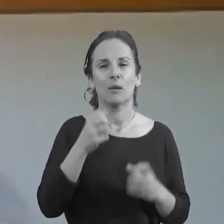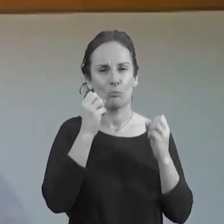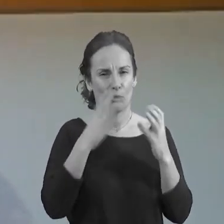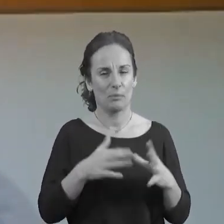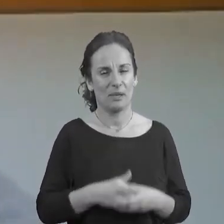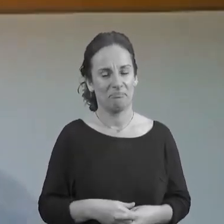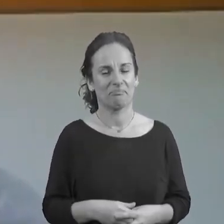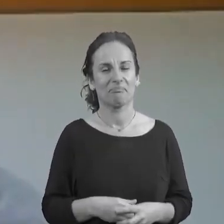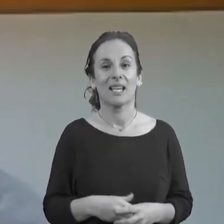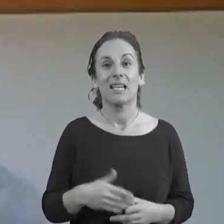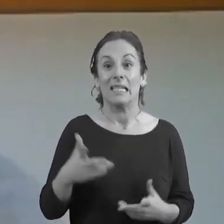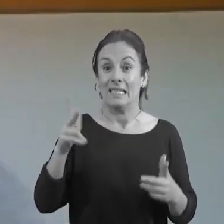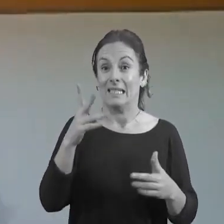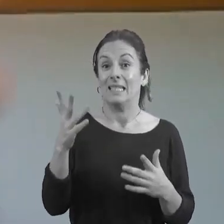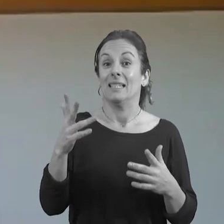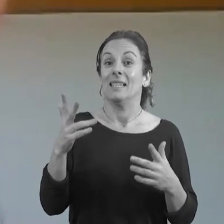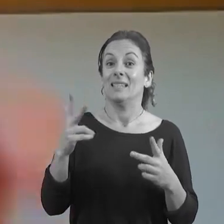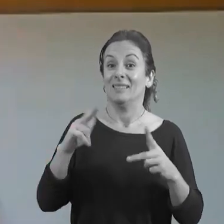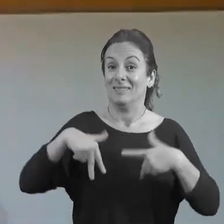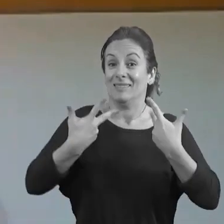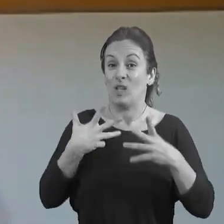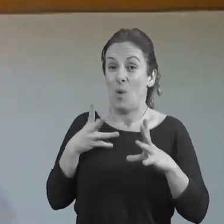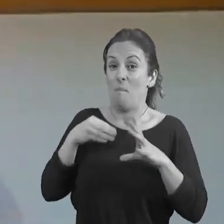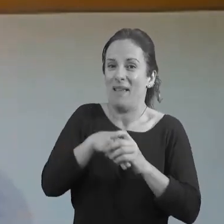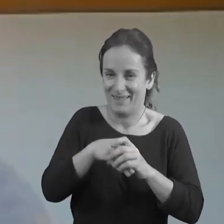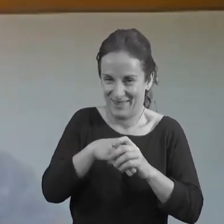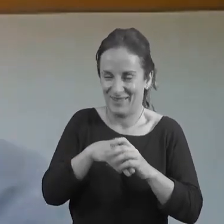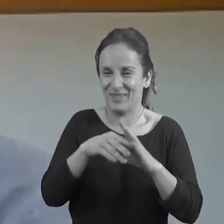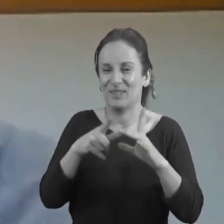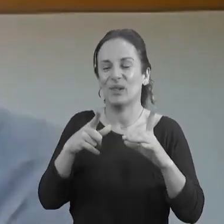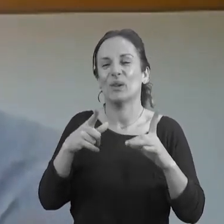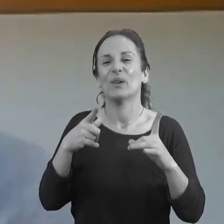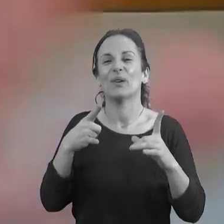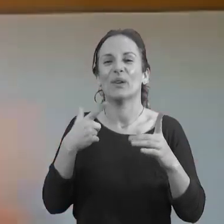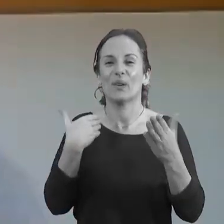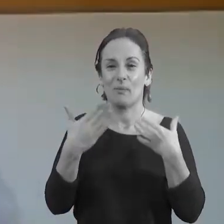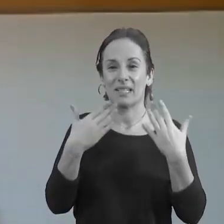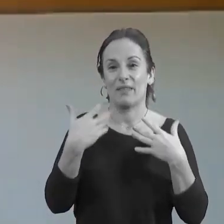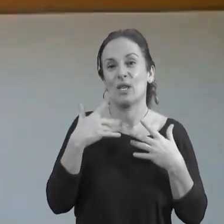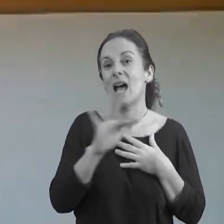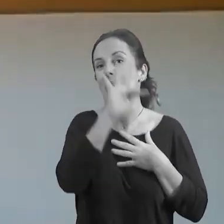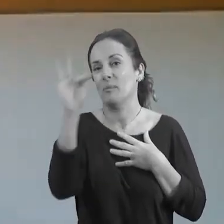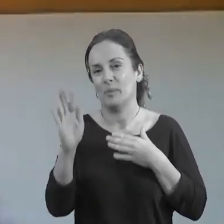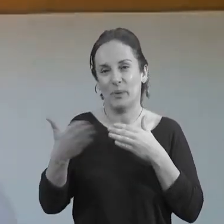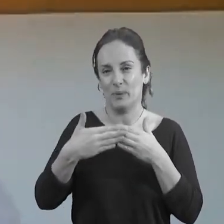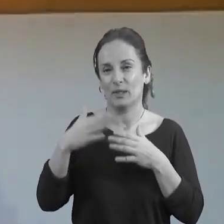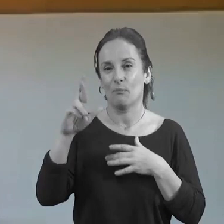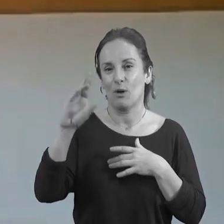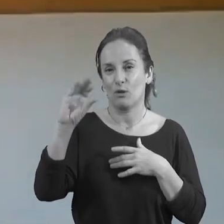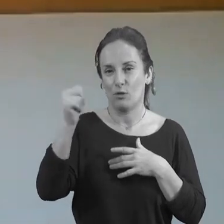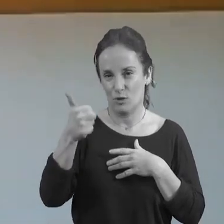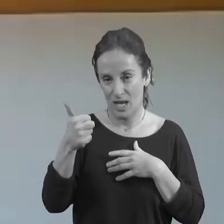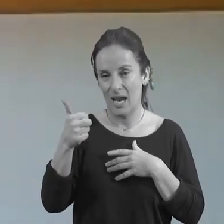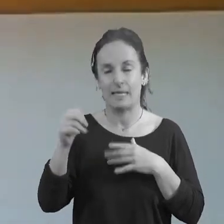molt bé. Jo, si me permitís, me meto en la conversación. Sí, por favor. Y cierra, no sé si Rosa luego quiere comentar algo,